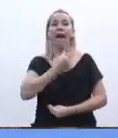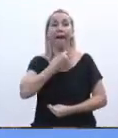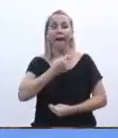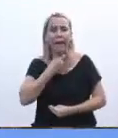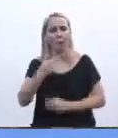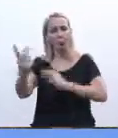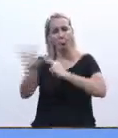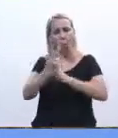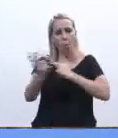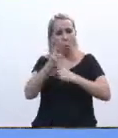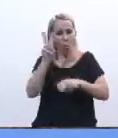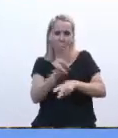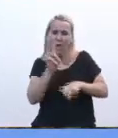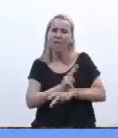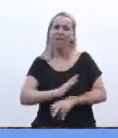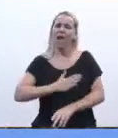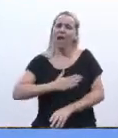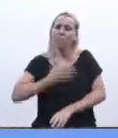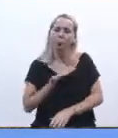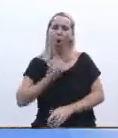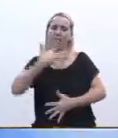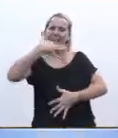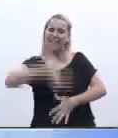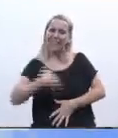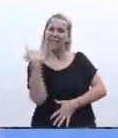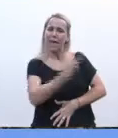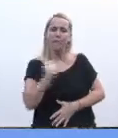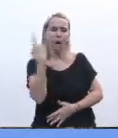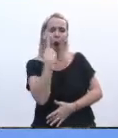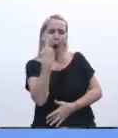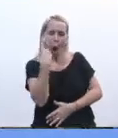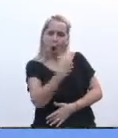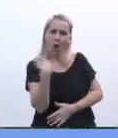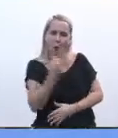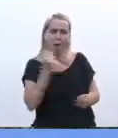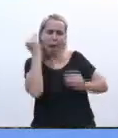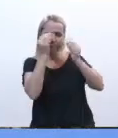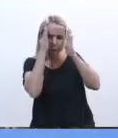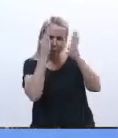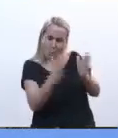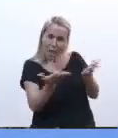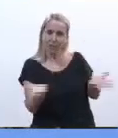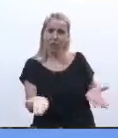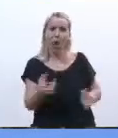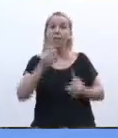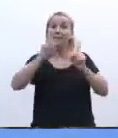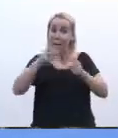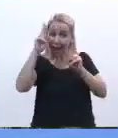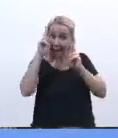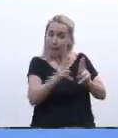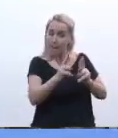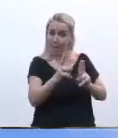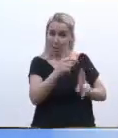con cuidado, amorosamente, con comprensión, con conocimiento, con preocupación, con